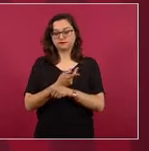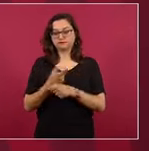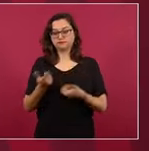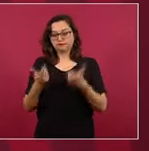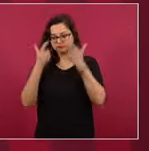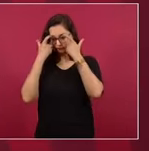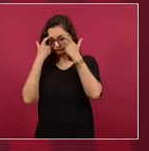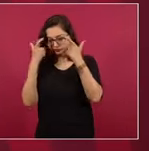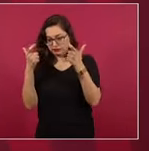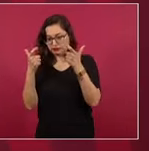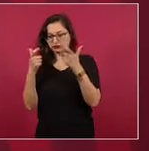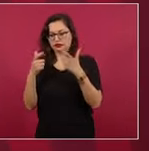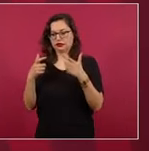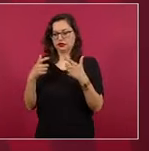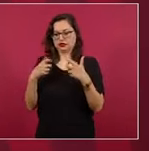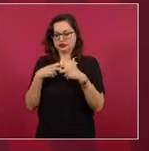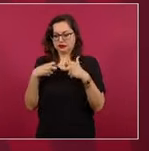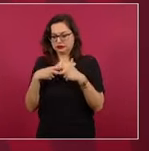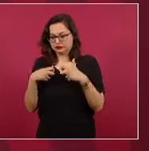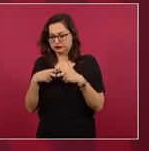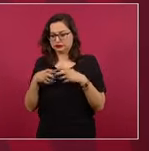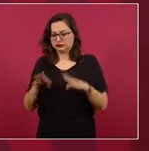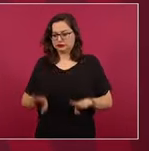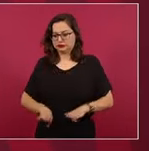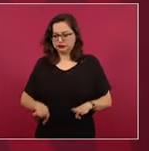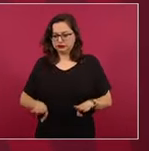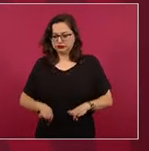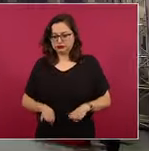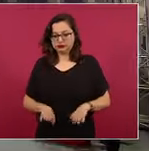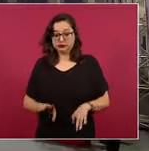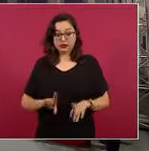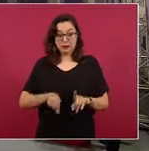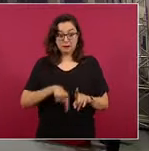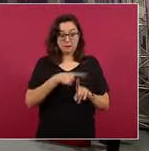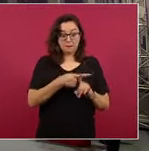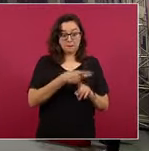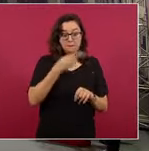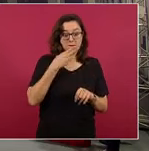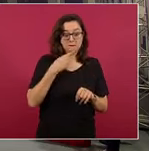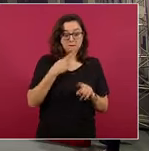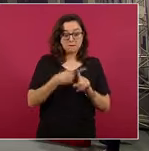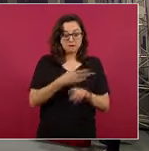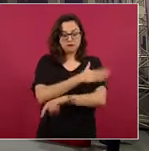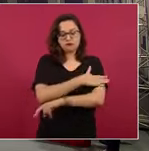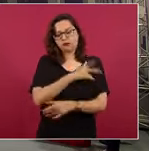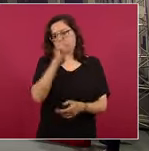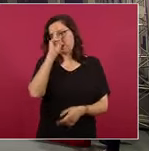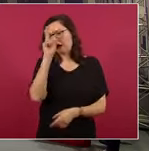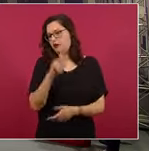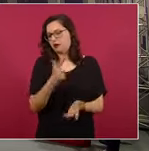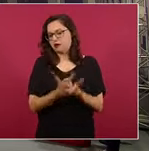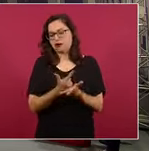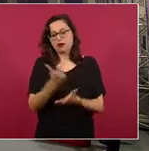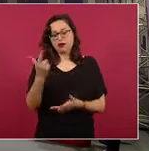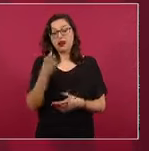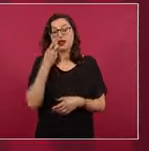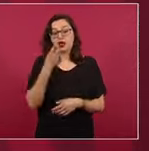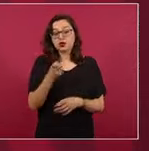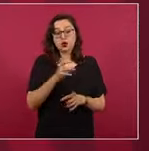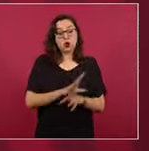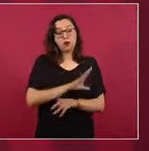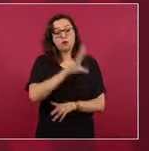sido abandonados, estos seres humanos, no salgan adelante. Y en esta forma, en forma integral, como debe ser la salud,